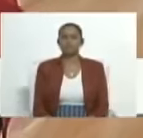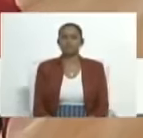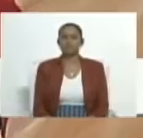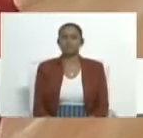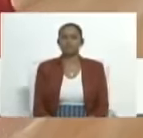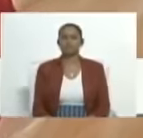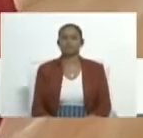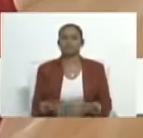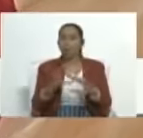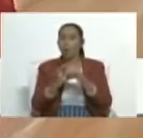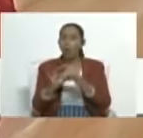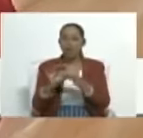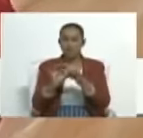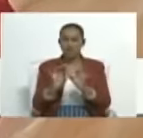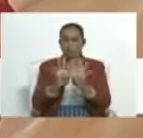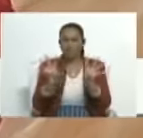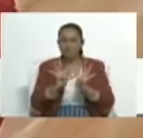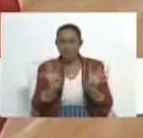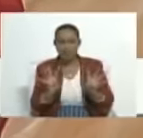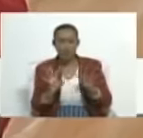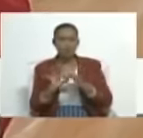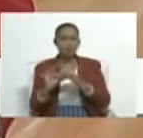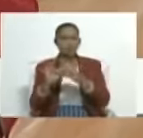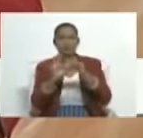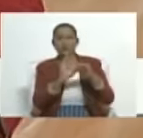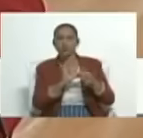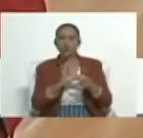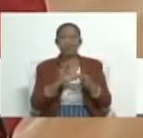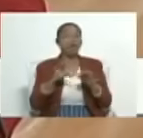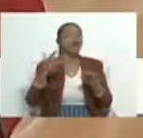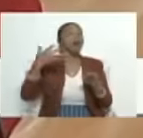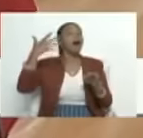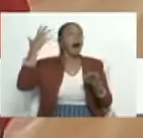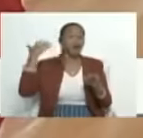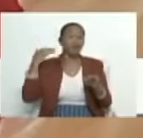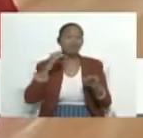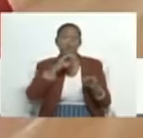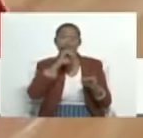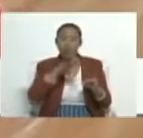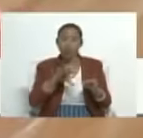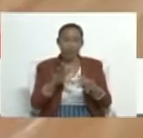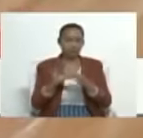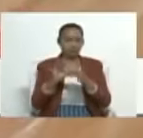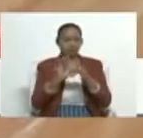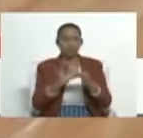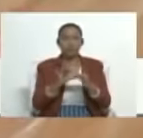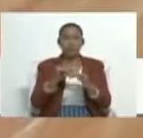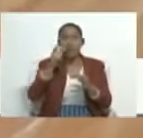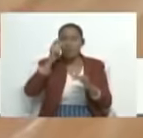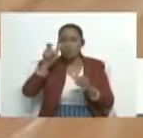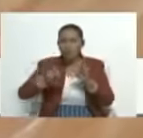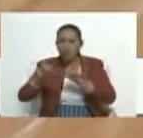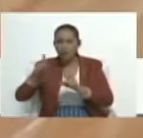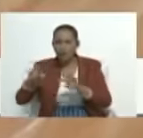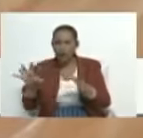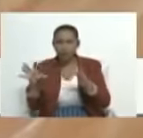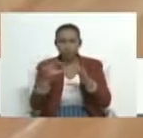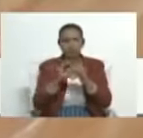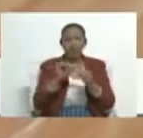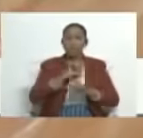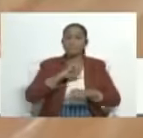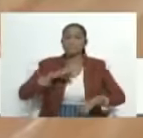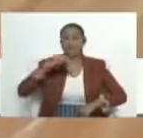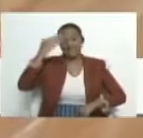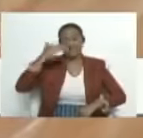concordancia y unido con el clero de aquel momento, con el pueblo, con los militares del